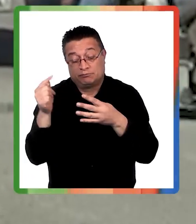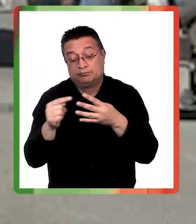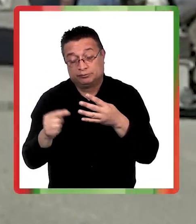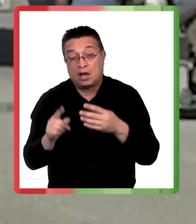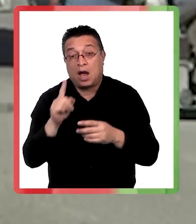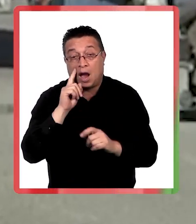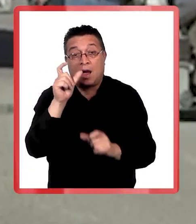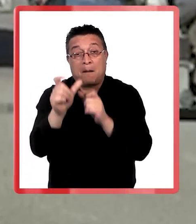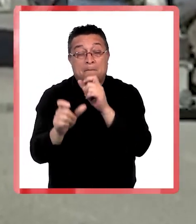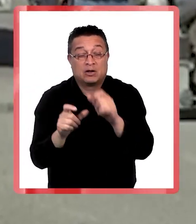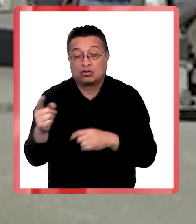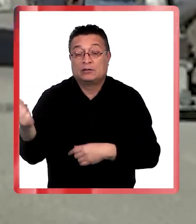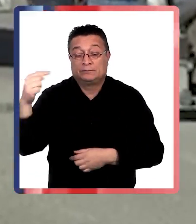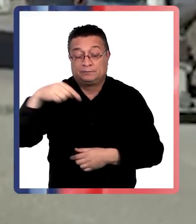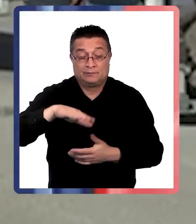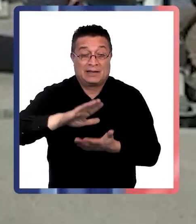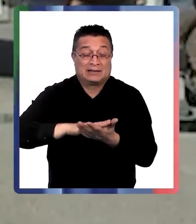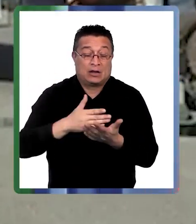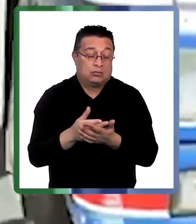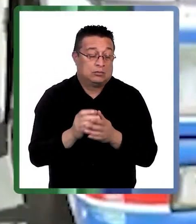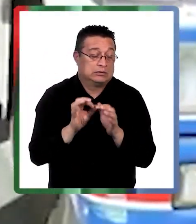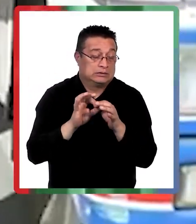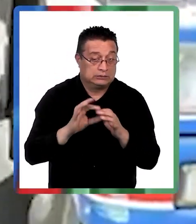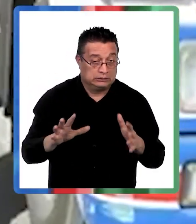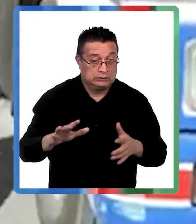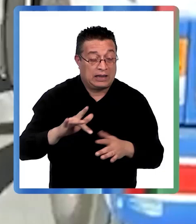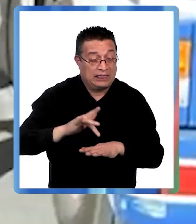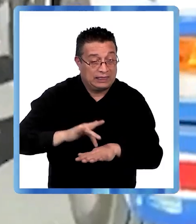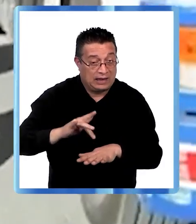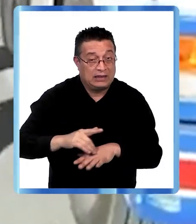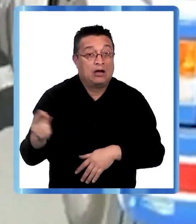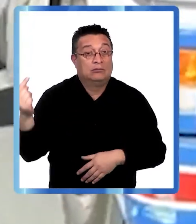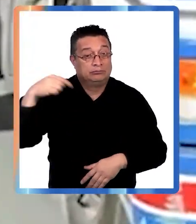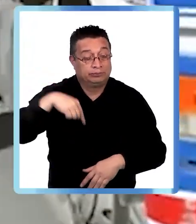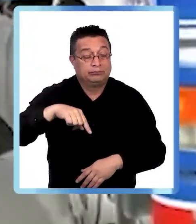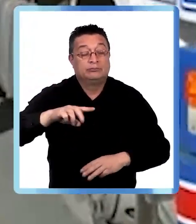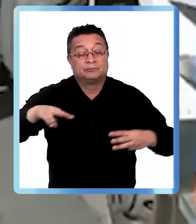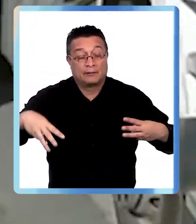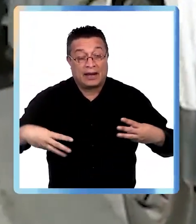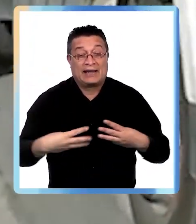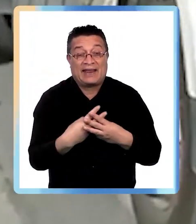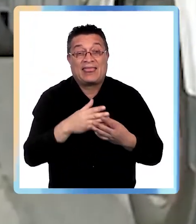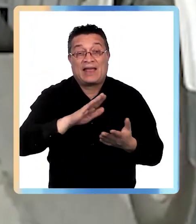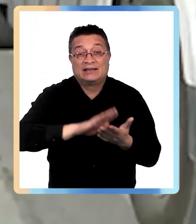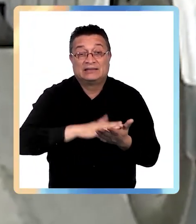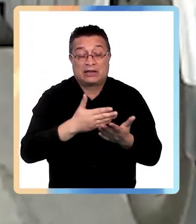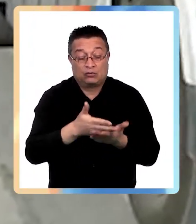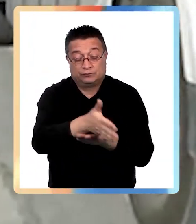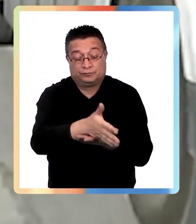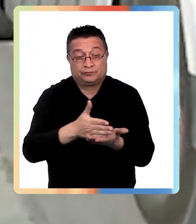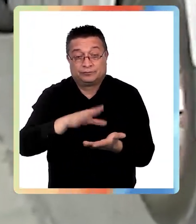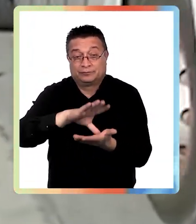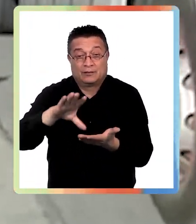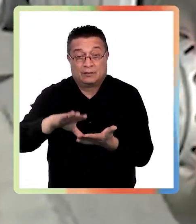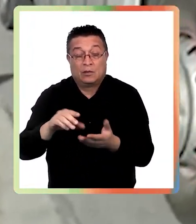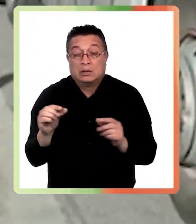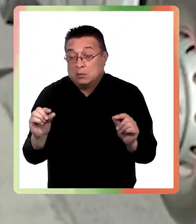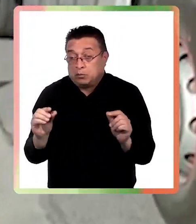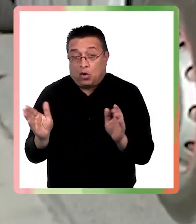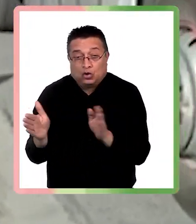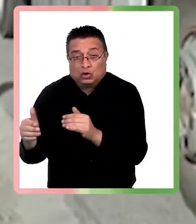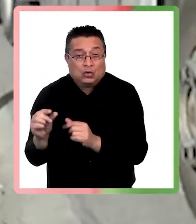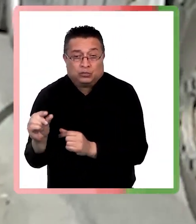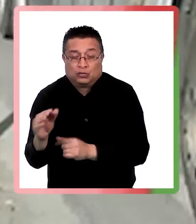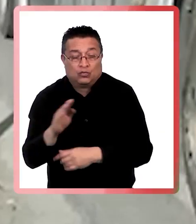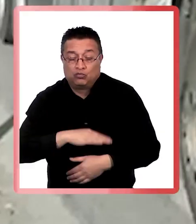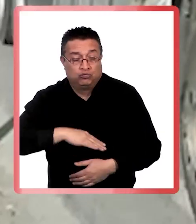sea, hay personas que llegan a una condición de salud crítica y la red de salud en la frontera es precaria.